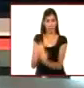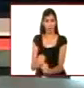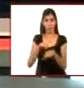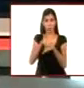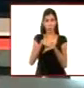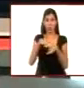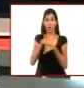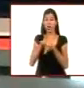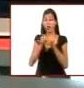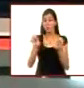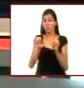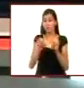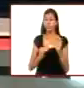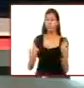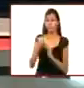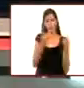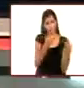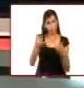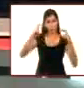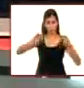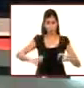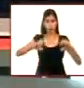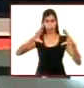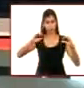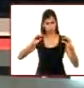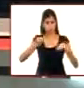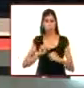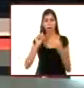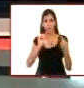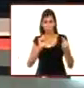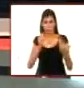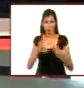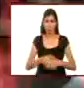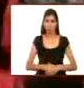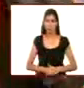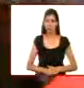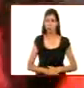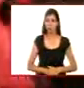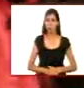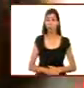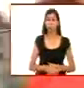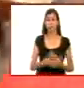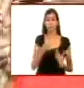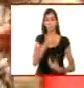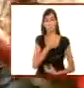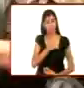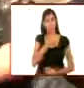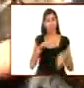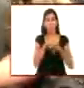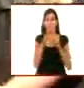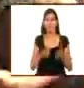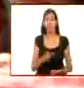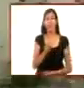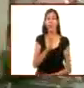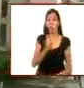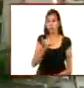Educación Superior, Luis Acuña, que los invitó a sentarse en una mesa de debates. Con mucha paciencia, el ministro Luis